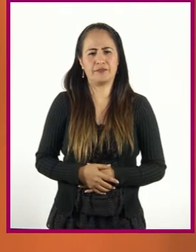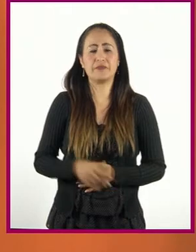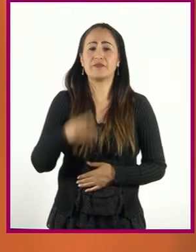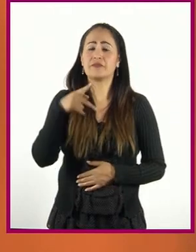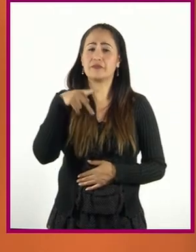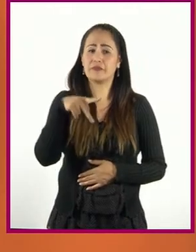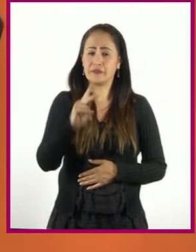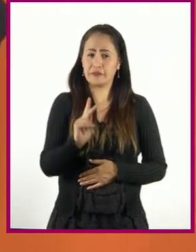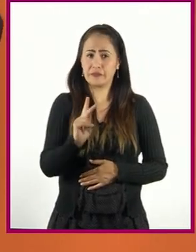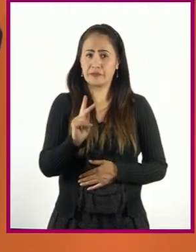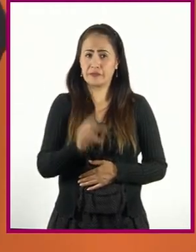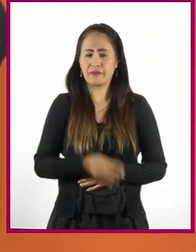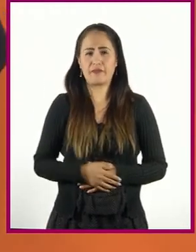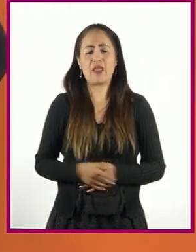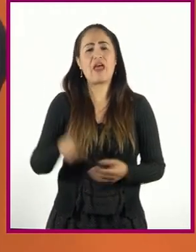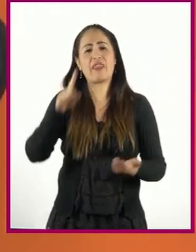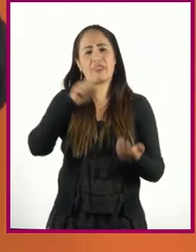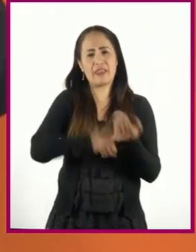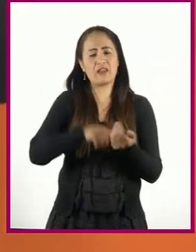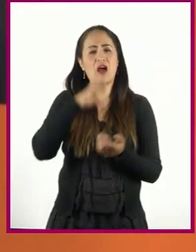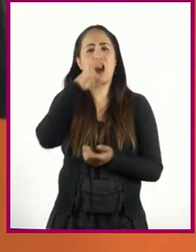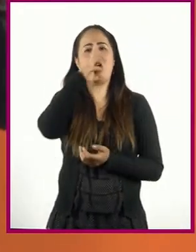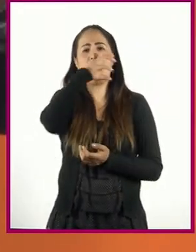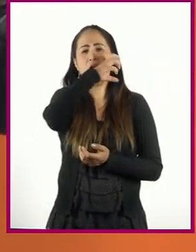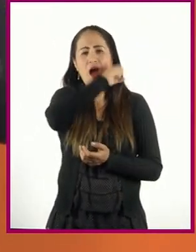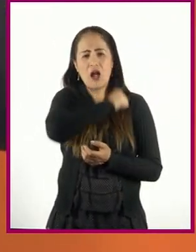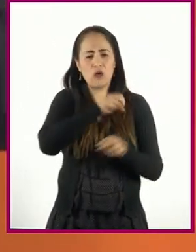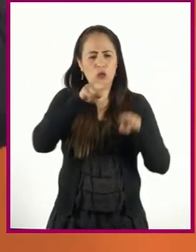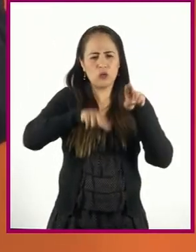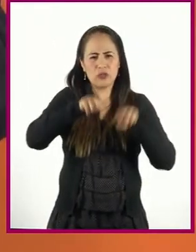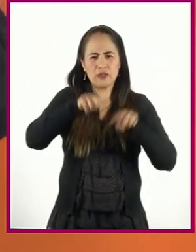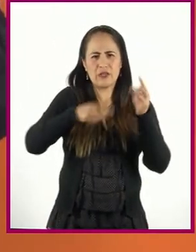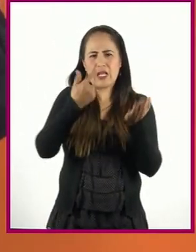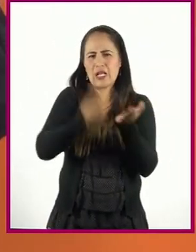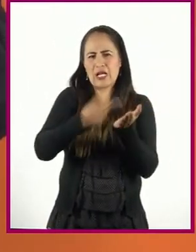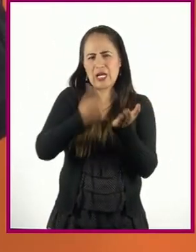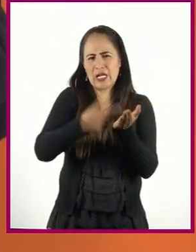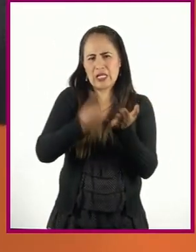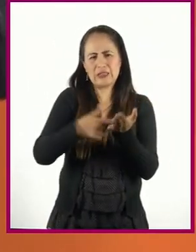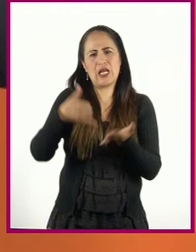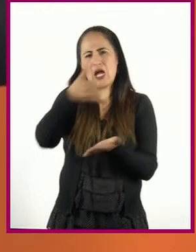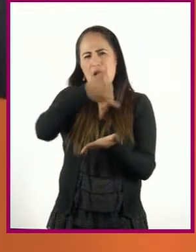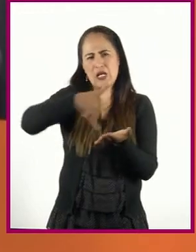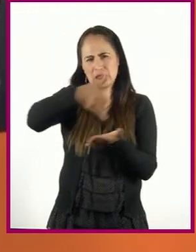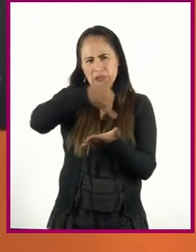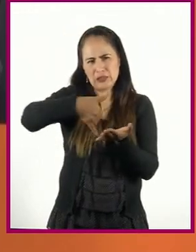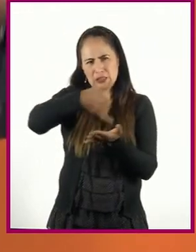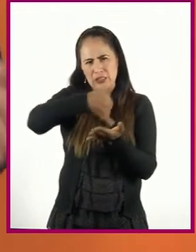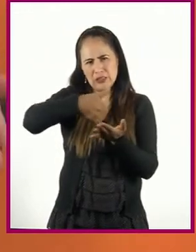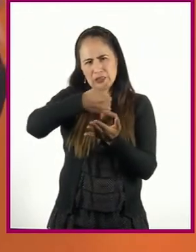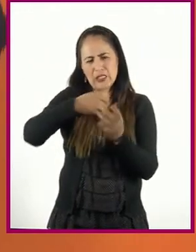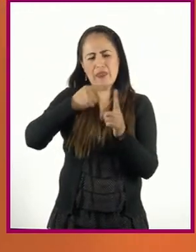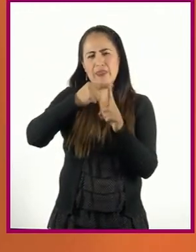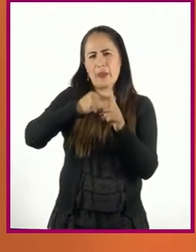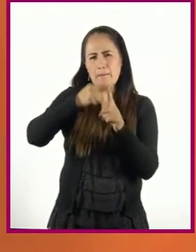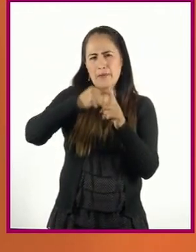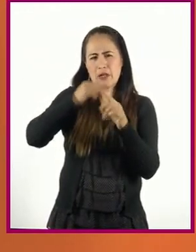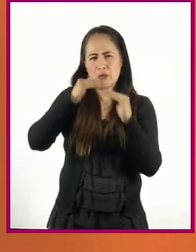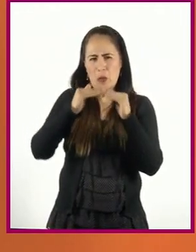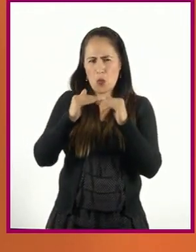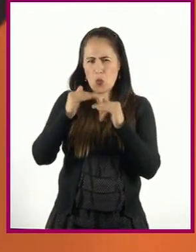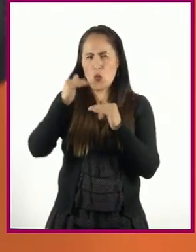debido a la capacidad calorífica más baja de las grasas y aceites y a su temperatura más alta